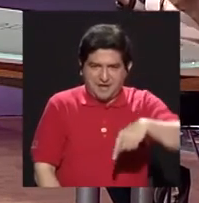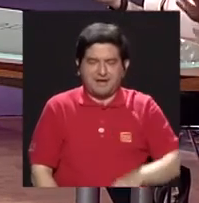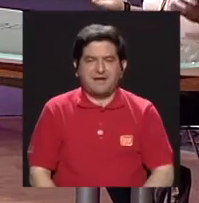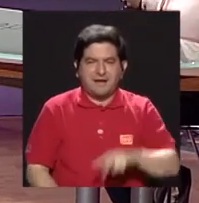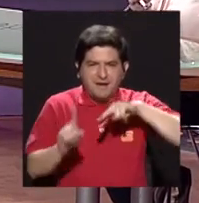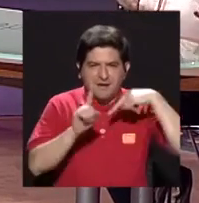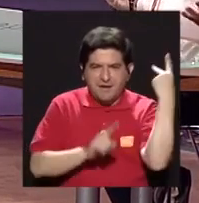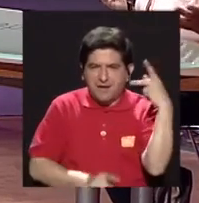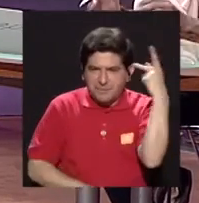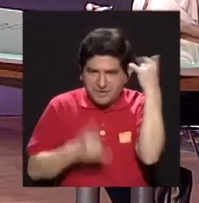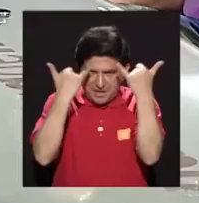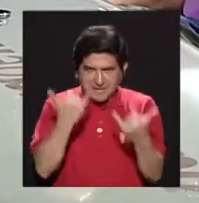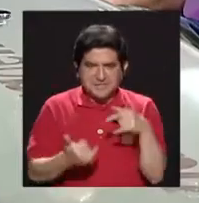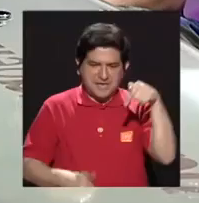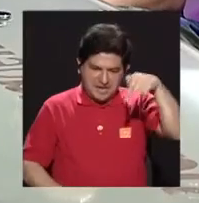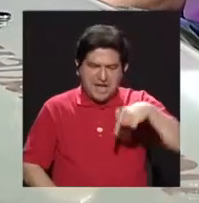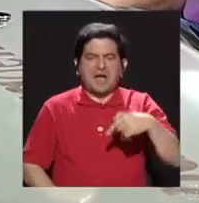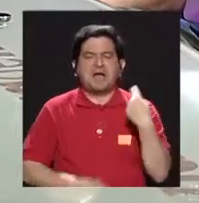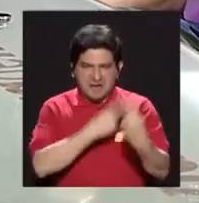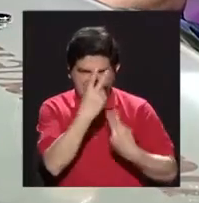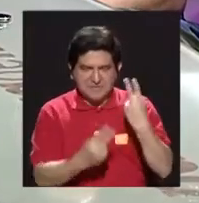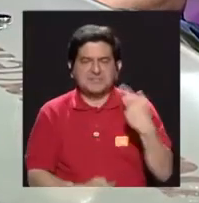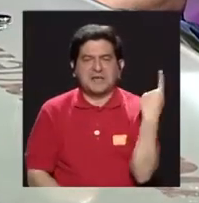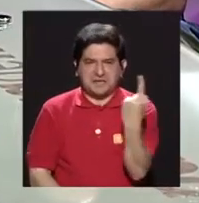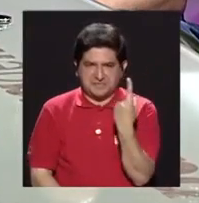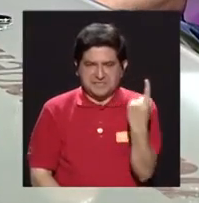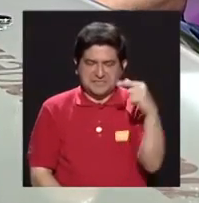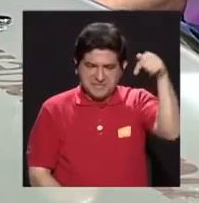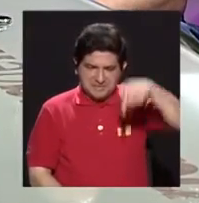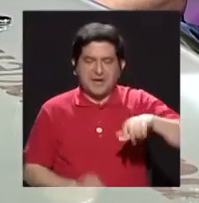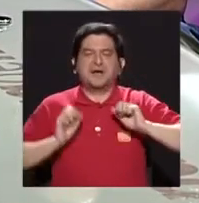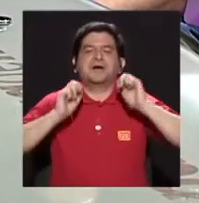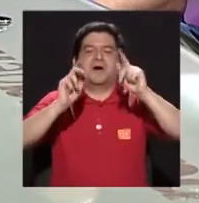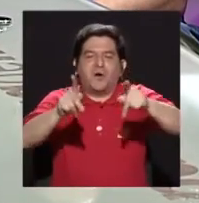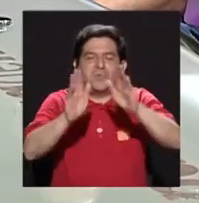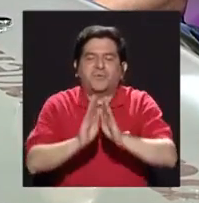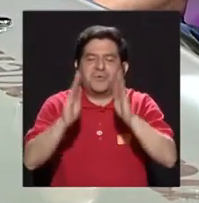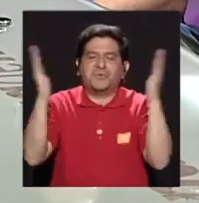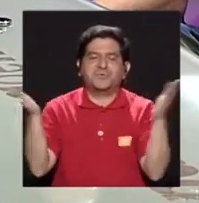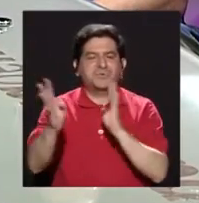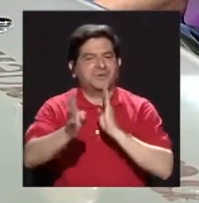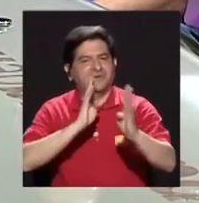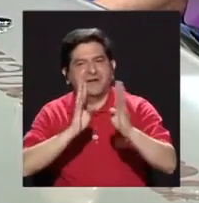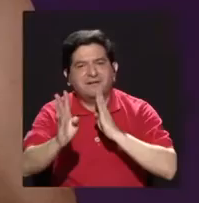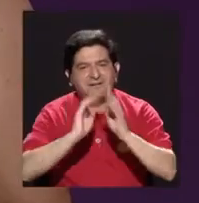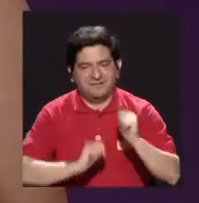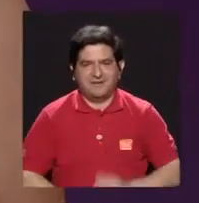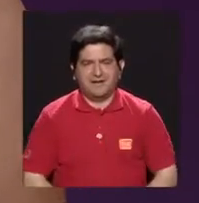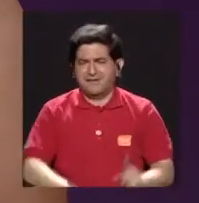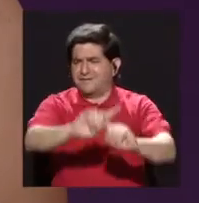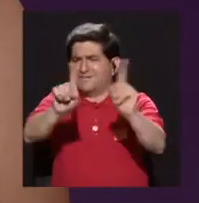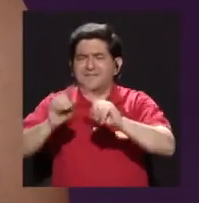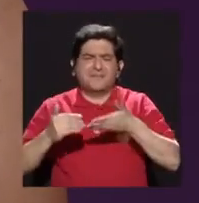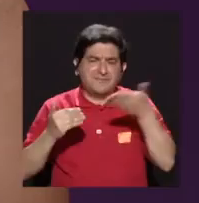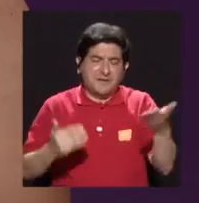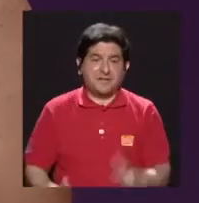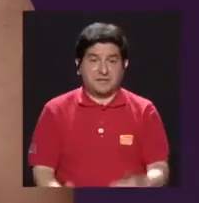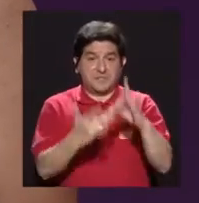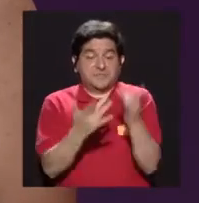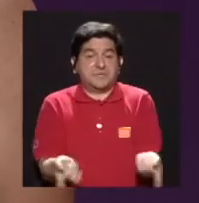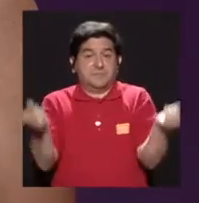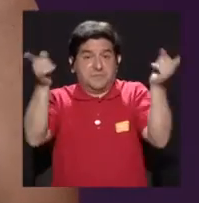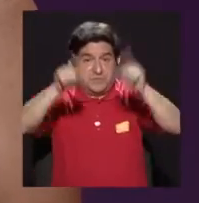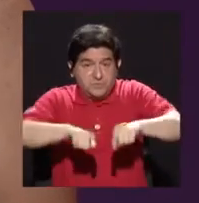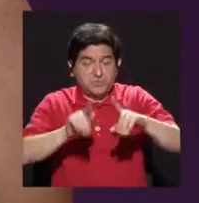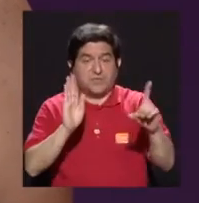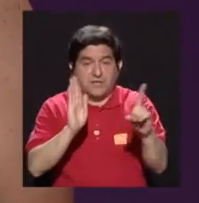Políticas. Ya ustedes han hecho camino por acá y saben que siempre tienen este espacio abierto para hablar de muchas cosas, sobre todo lo que está involucrado